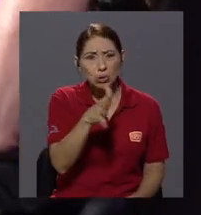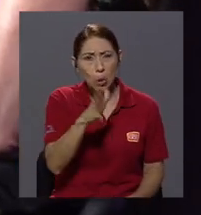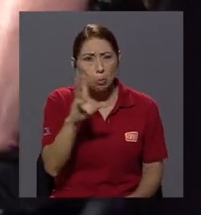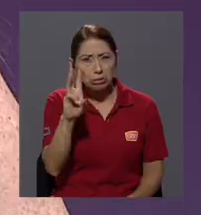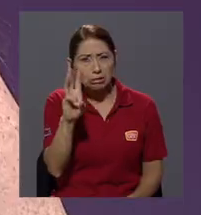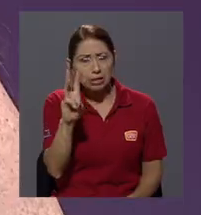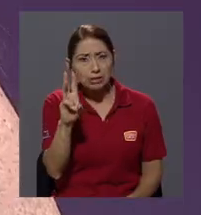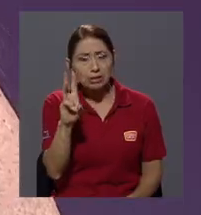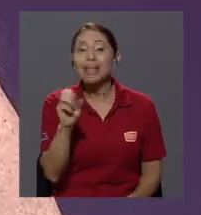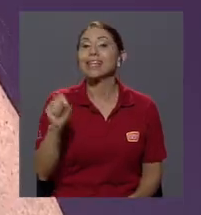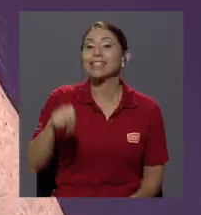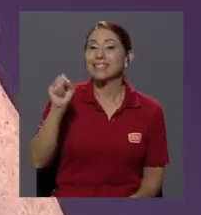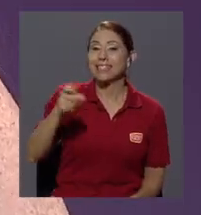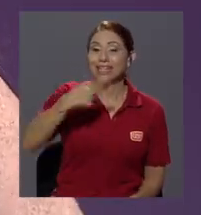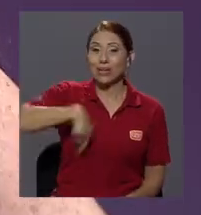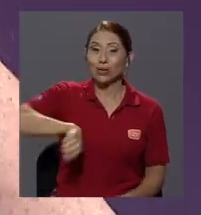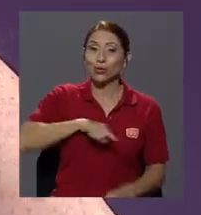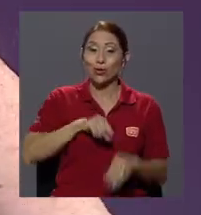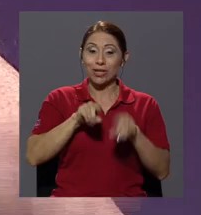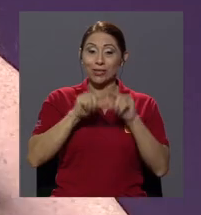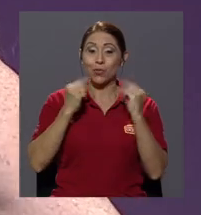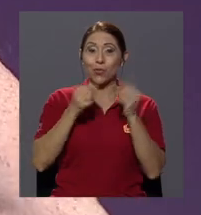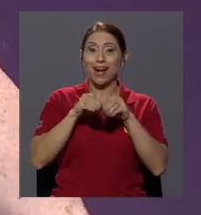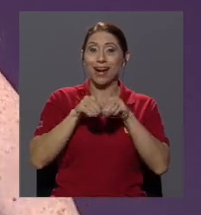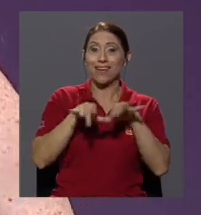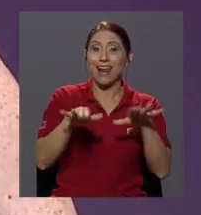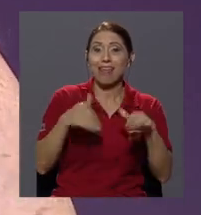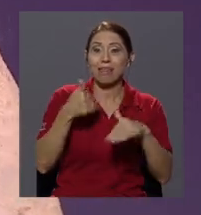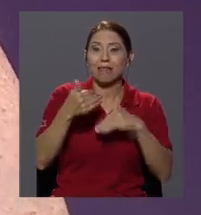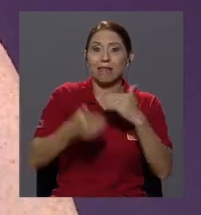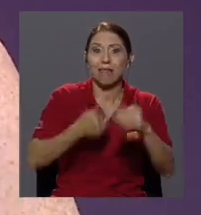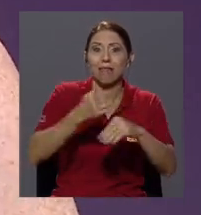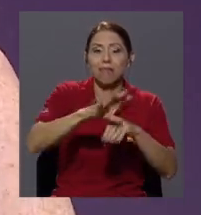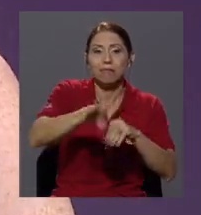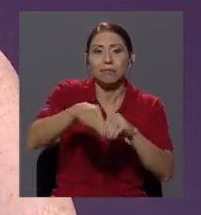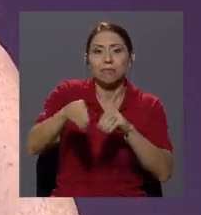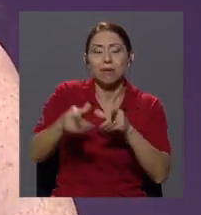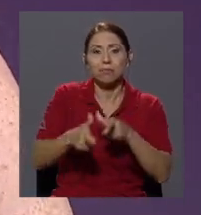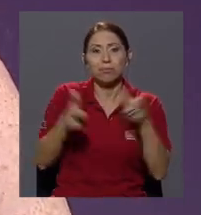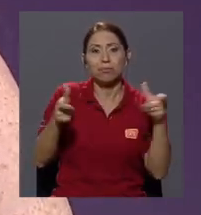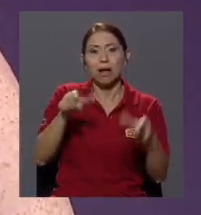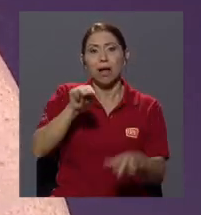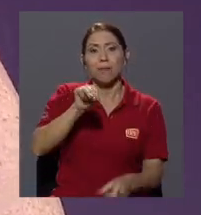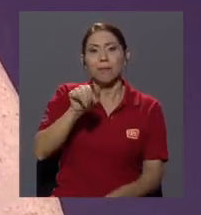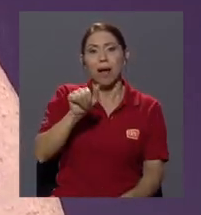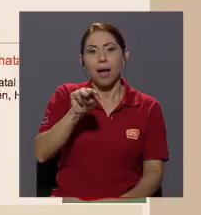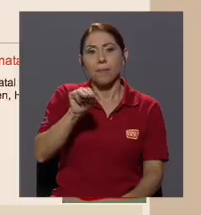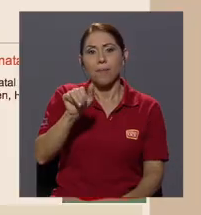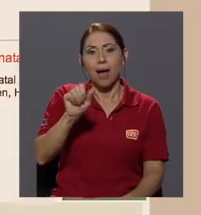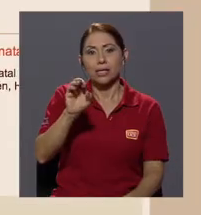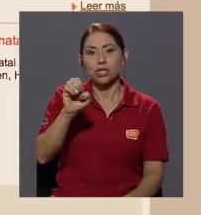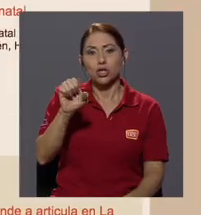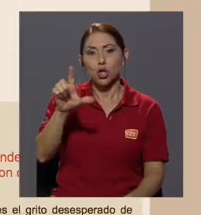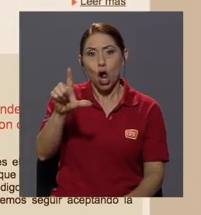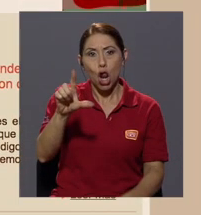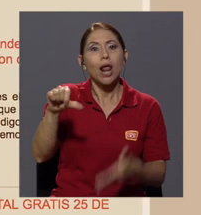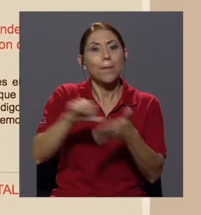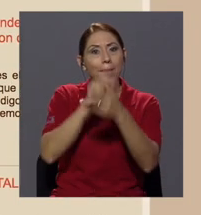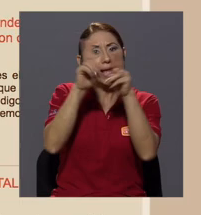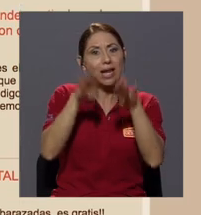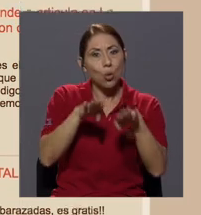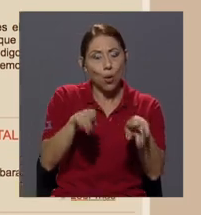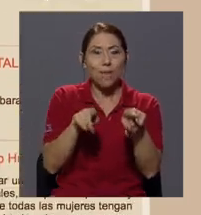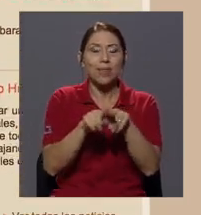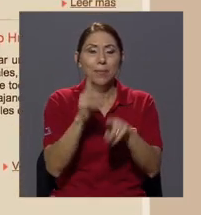segura y el número todos somos una red que acá les voy a estar recibiendo verdad mamá sólo tenemos una página web